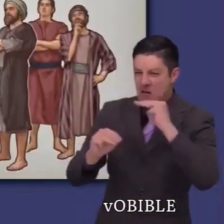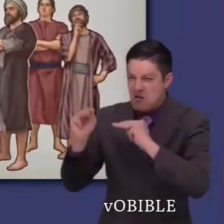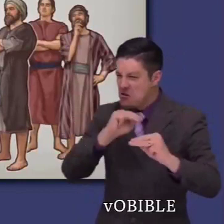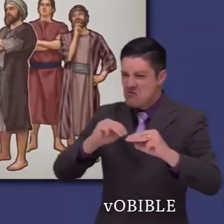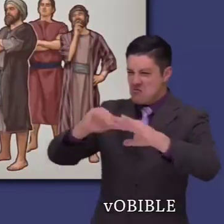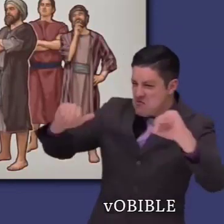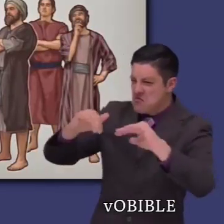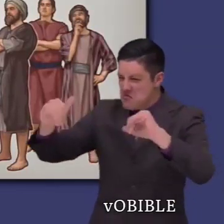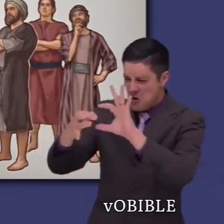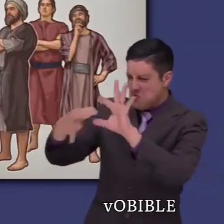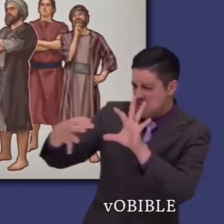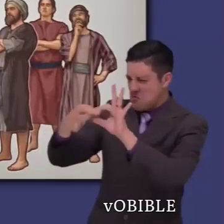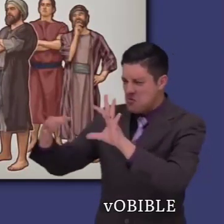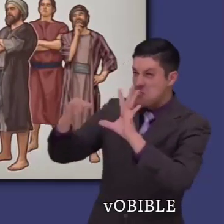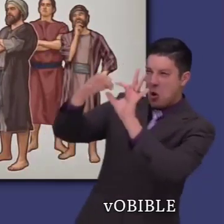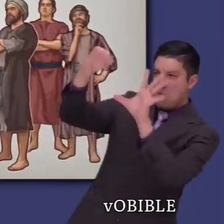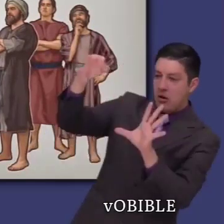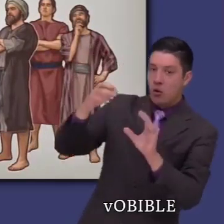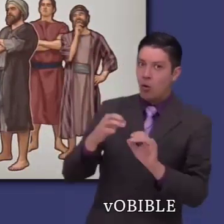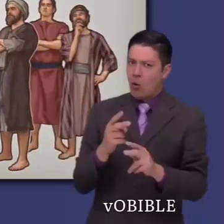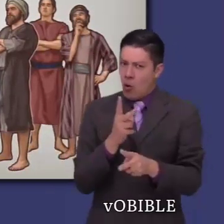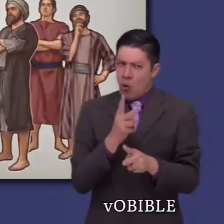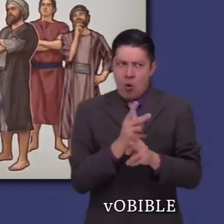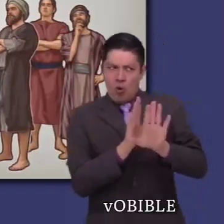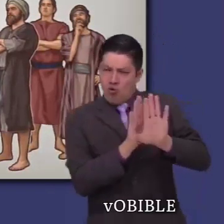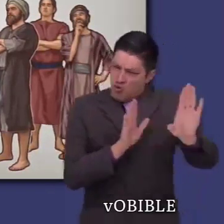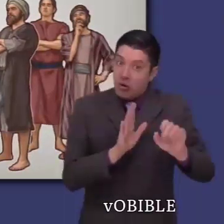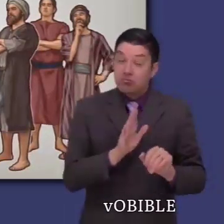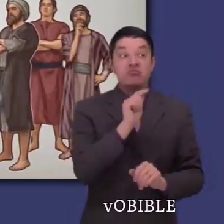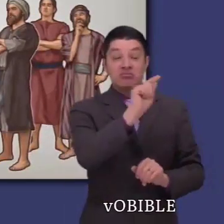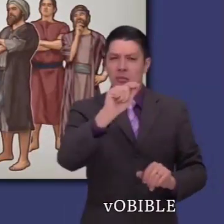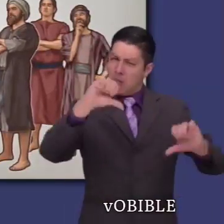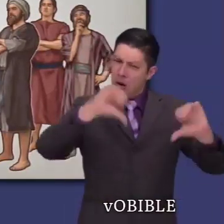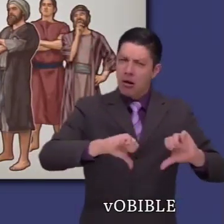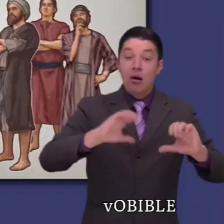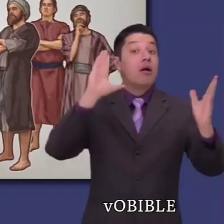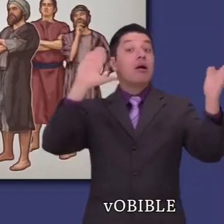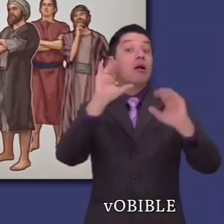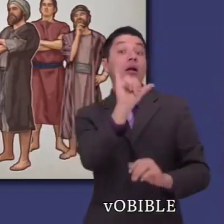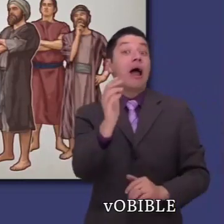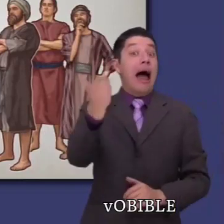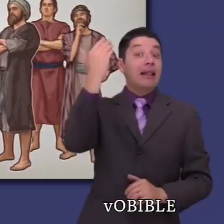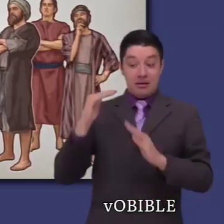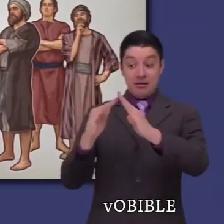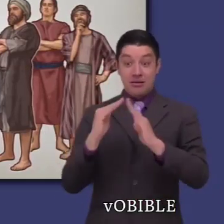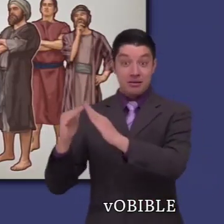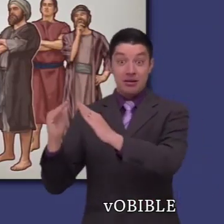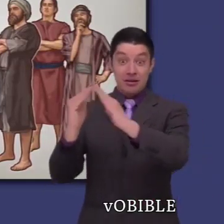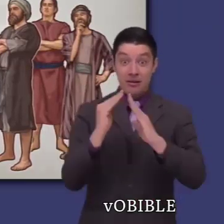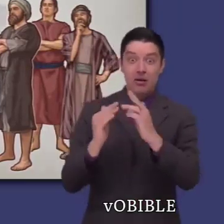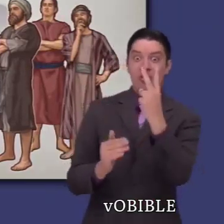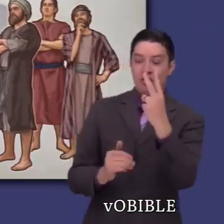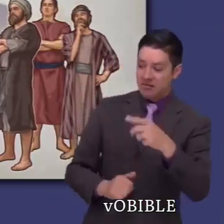que introducirían sectas destructivas. Esos mentirosos que comenzarían a aparecer en el siglo I sufrirían